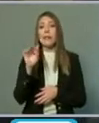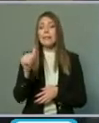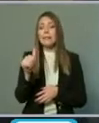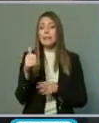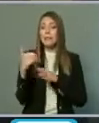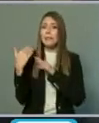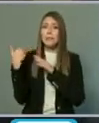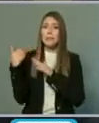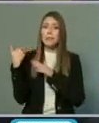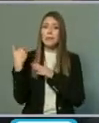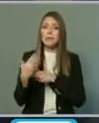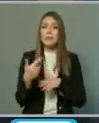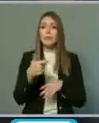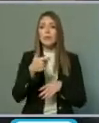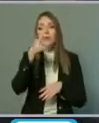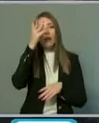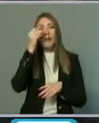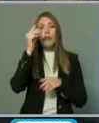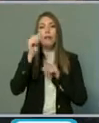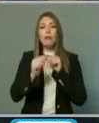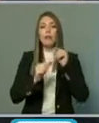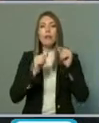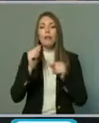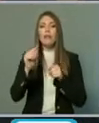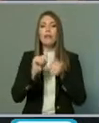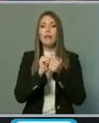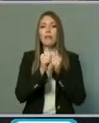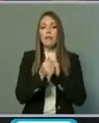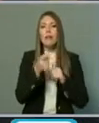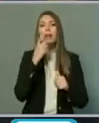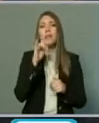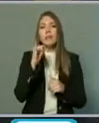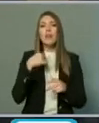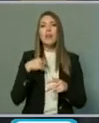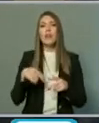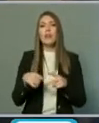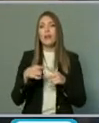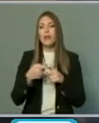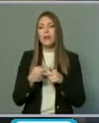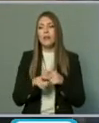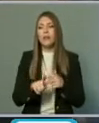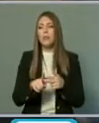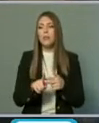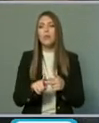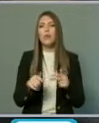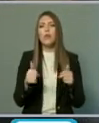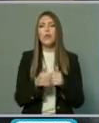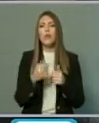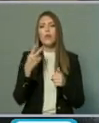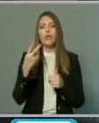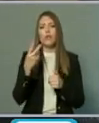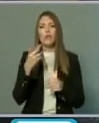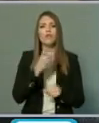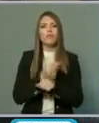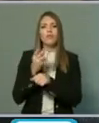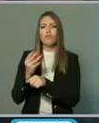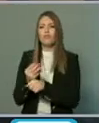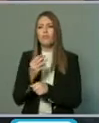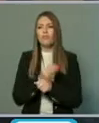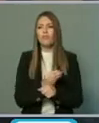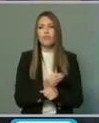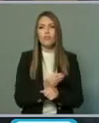¿Y fue aprendiendo usted el oficio? Exactamente, aquí comencé con 2 técnicos, 2 relojeros que